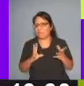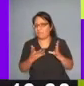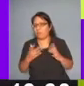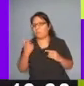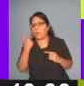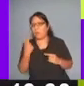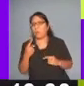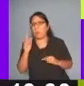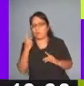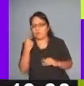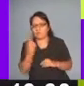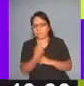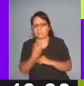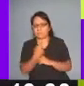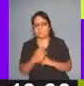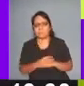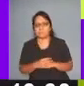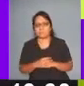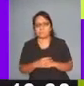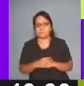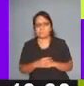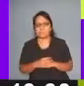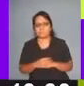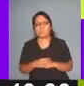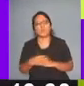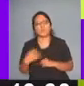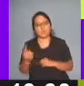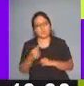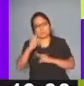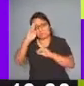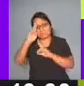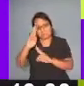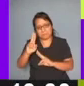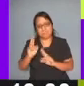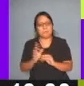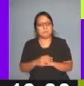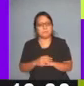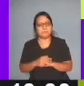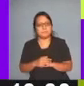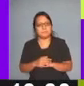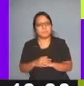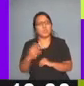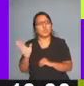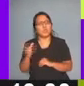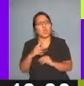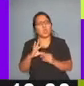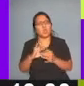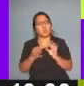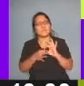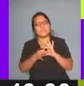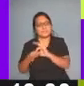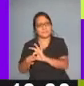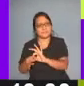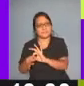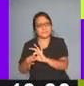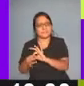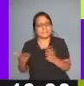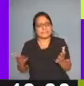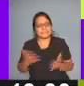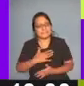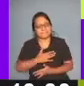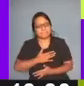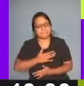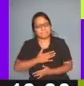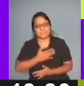aspecto que se respeta y se lleva es todo en relación a lo que nosotros vivimos tan tristemente en